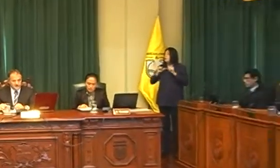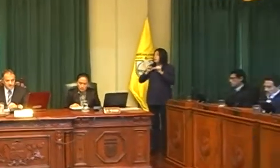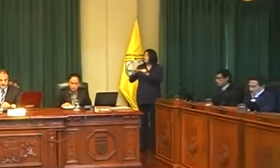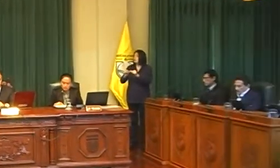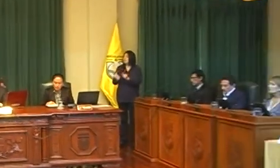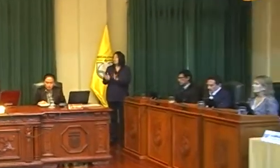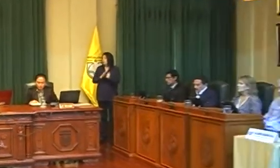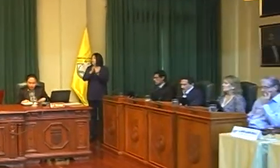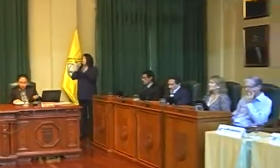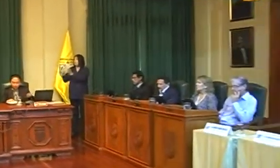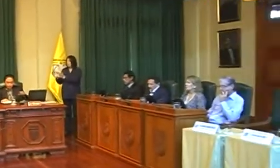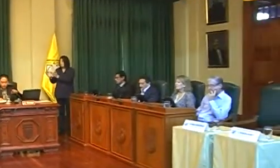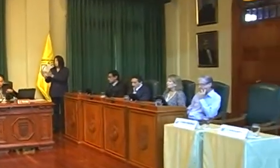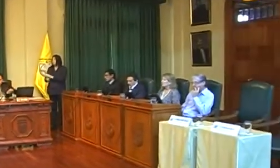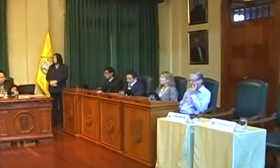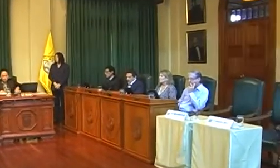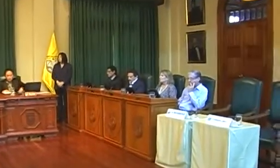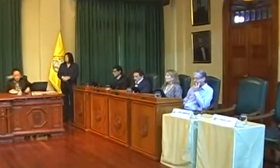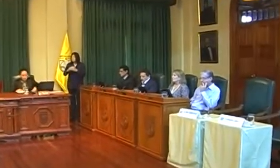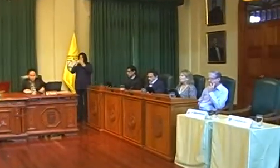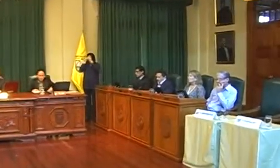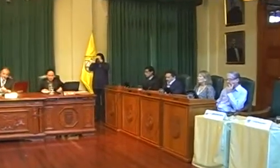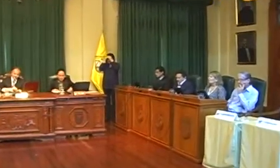con la siguiente estación.